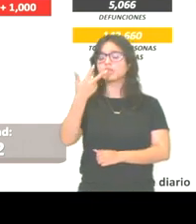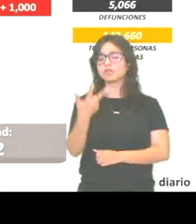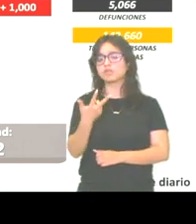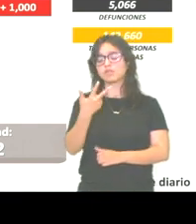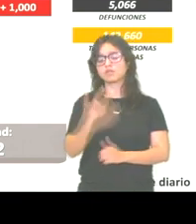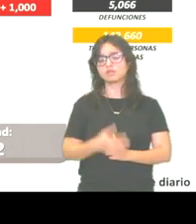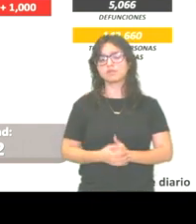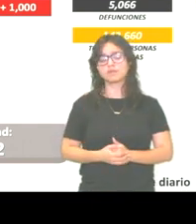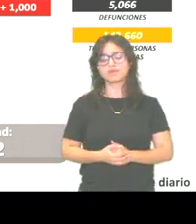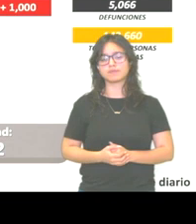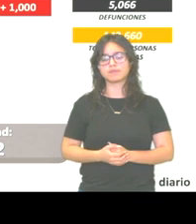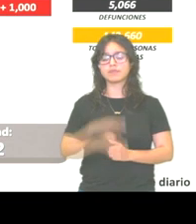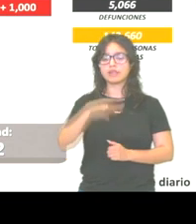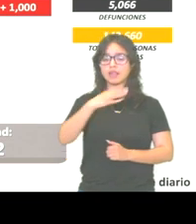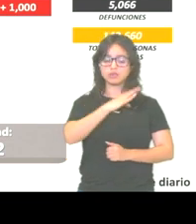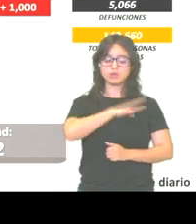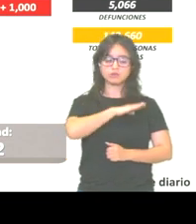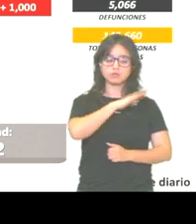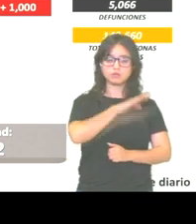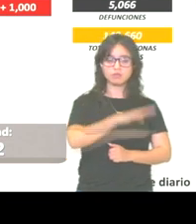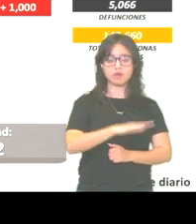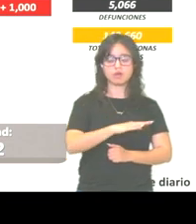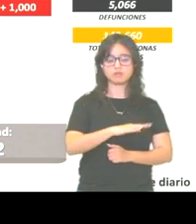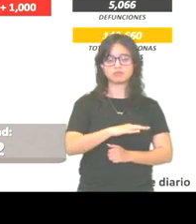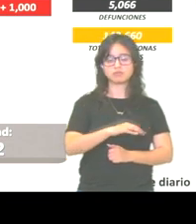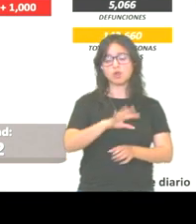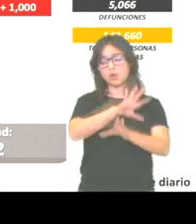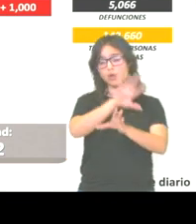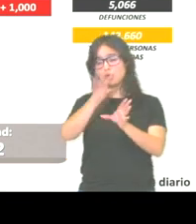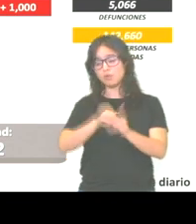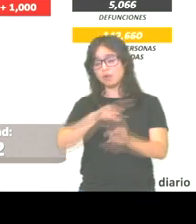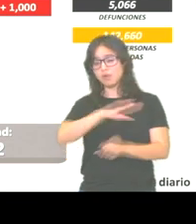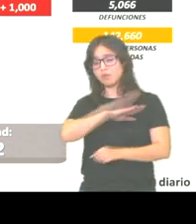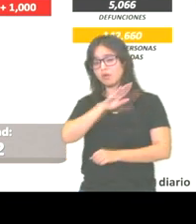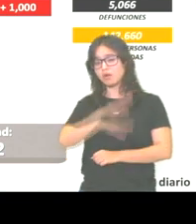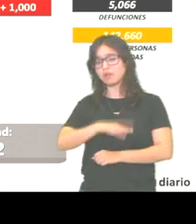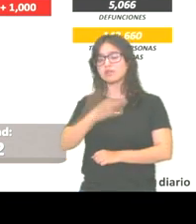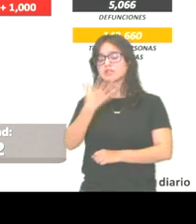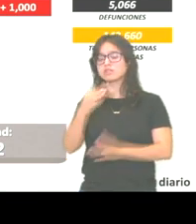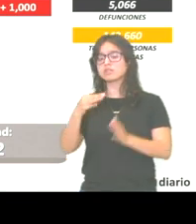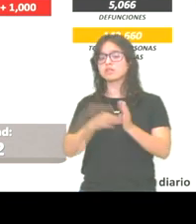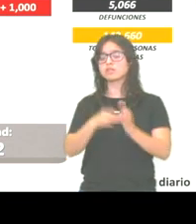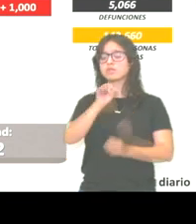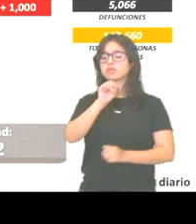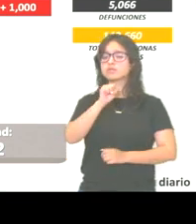59,458, y bueno, también 14 defunciones para un acumulado de